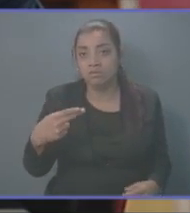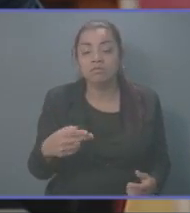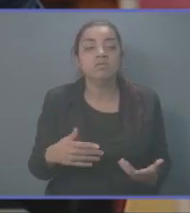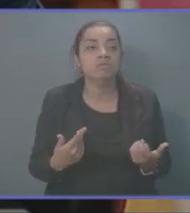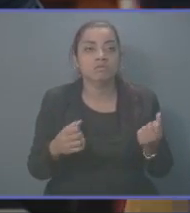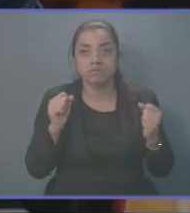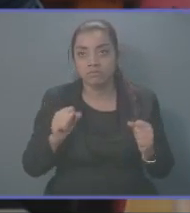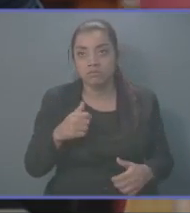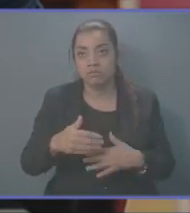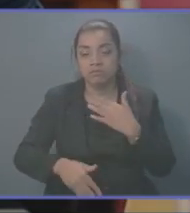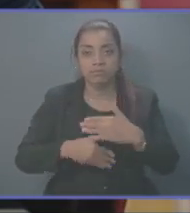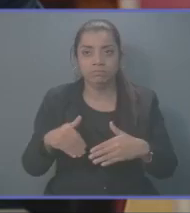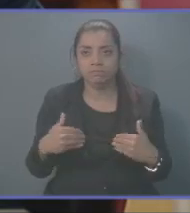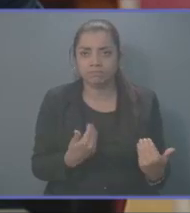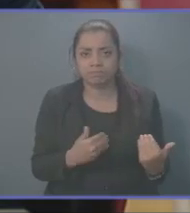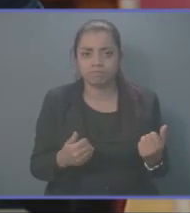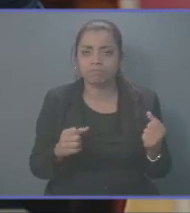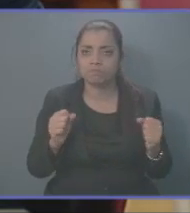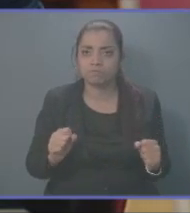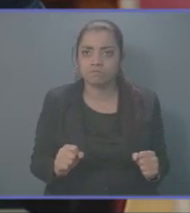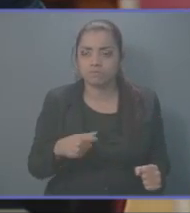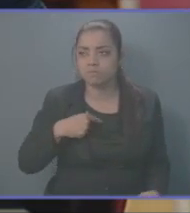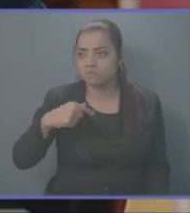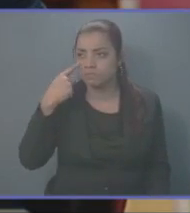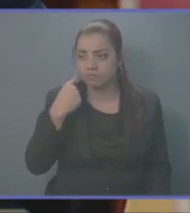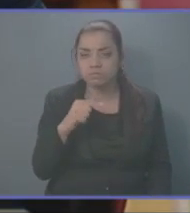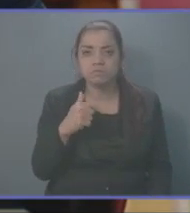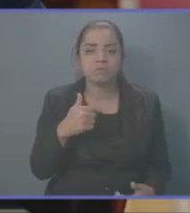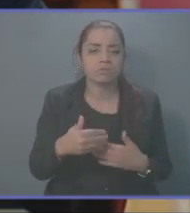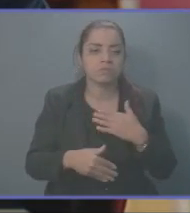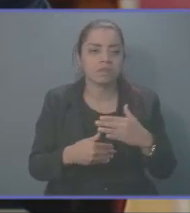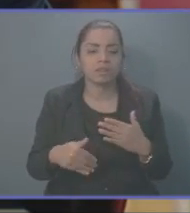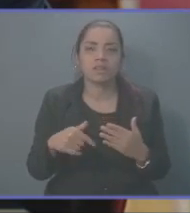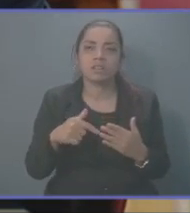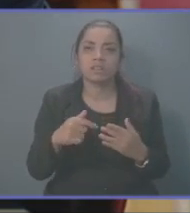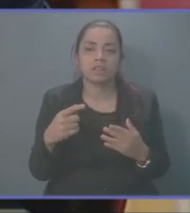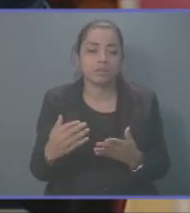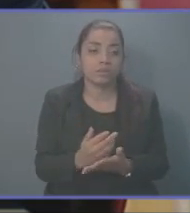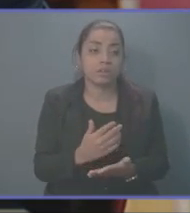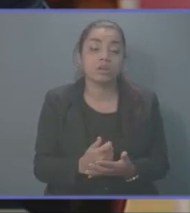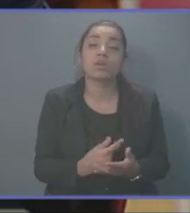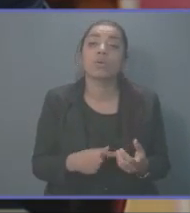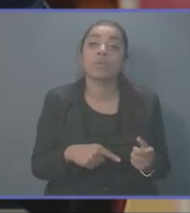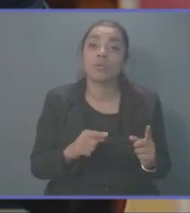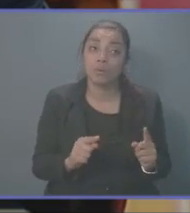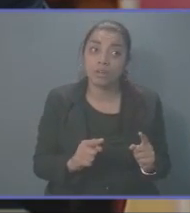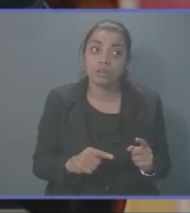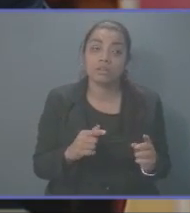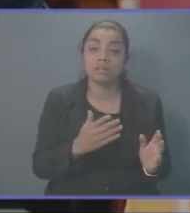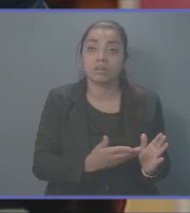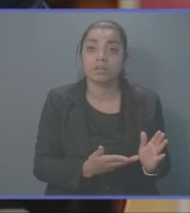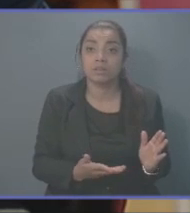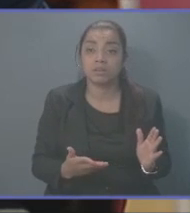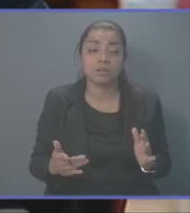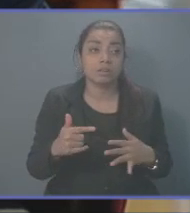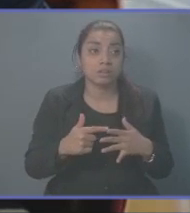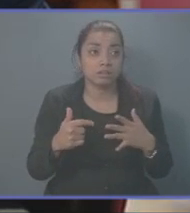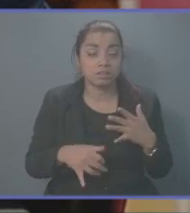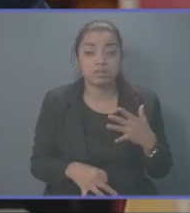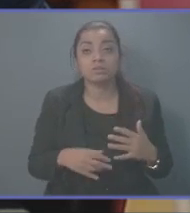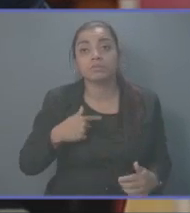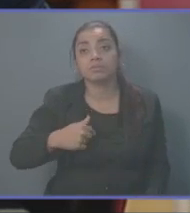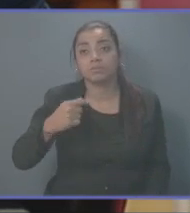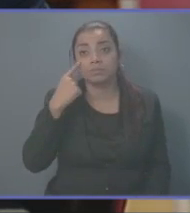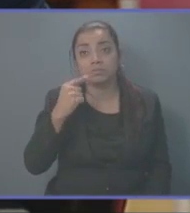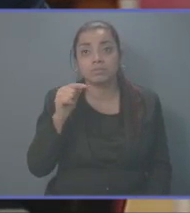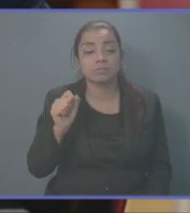en el proceso de audiencia y apertura a pruebas ante la administración tributaria, cuando los plazos legales referentes a la audiencia y apertura a pruebas venzan